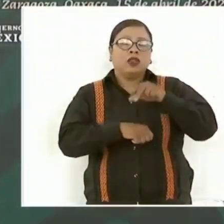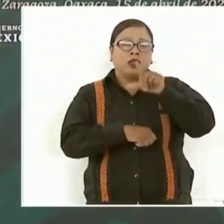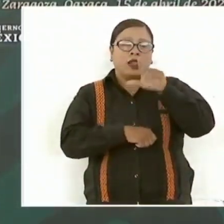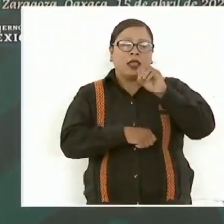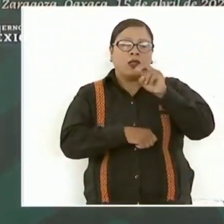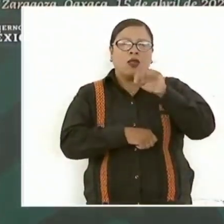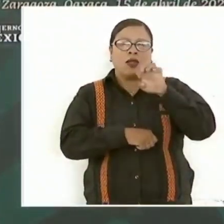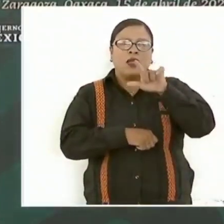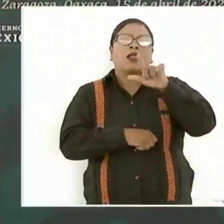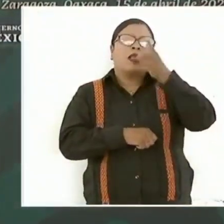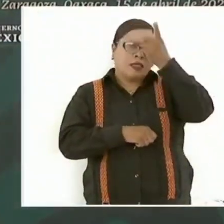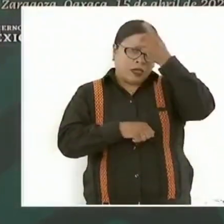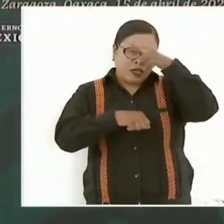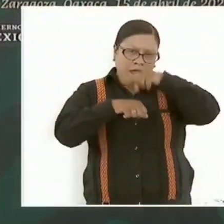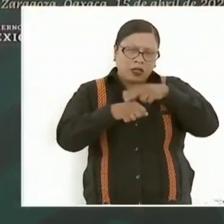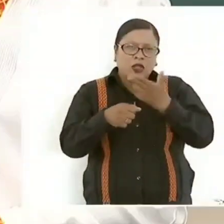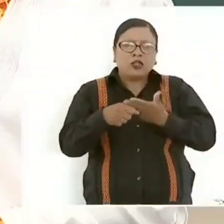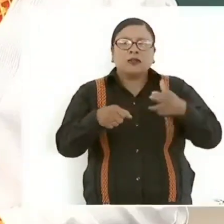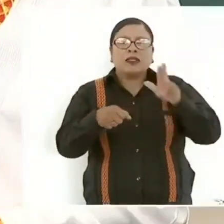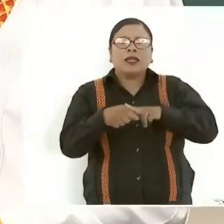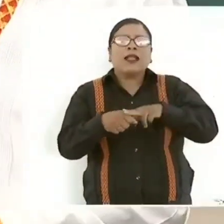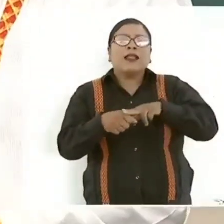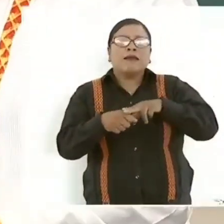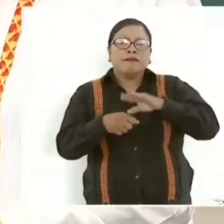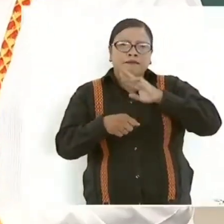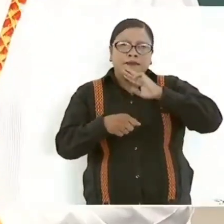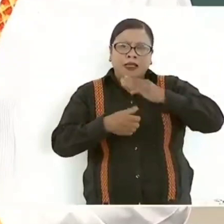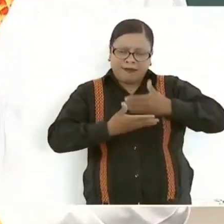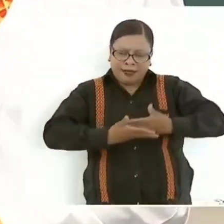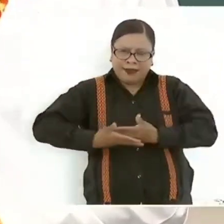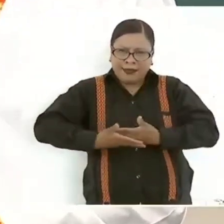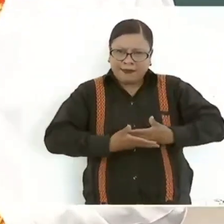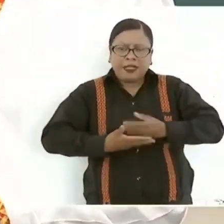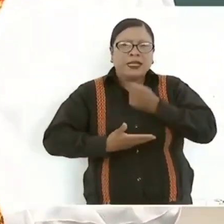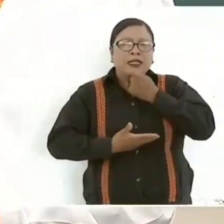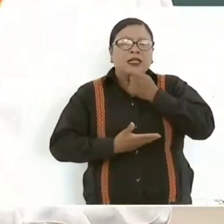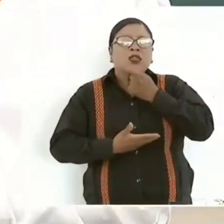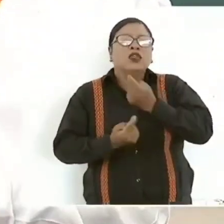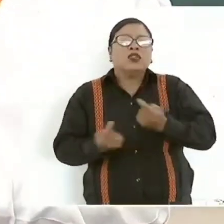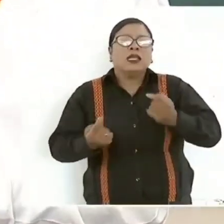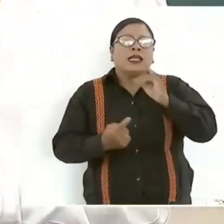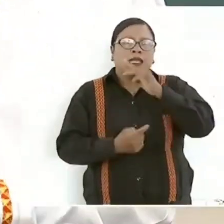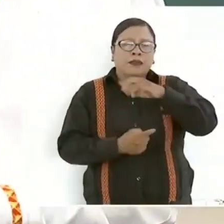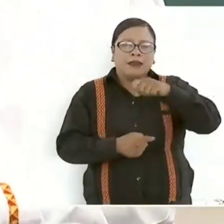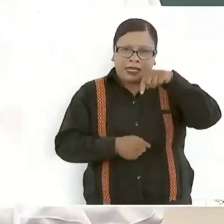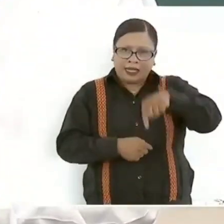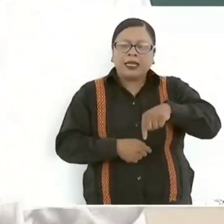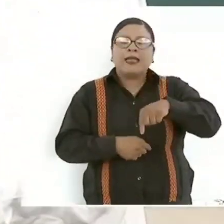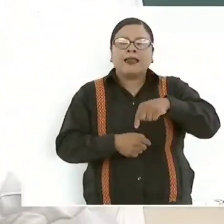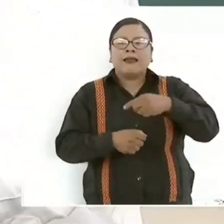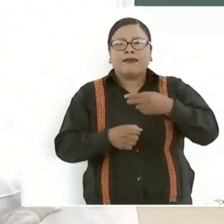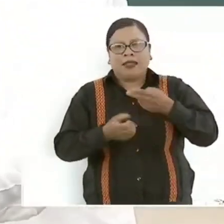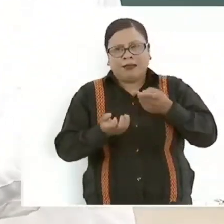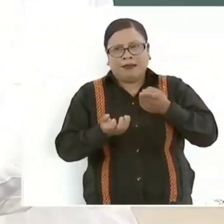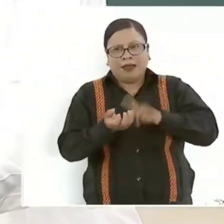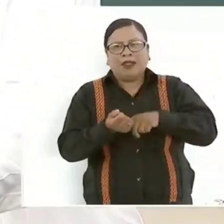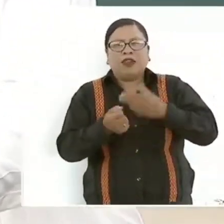Saucedo Aquino, director del Hospital Materno Infantil IMSS Bienestar, aquí en Juchitán de